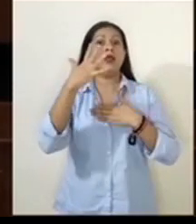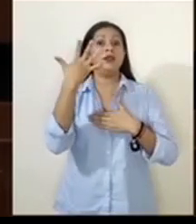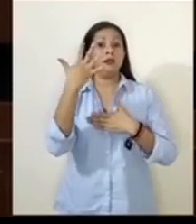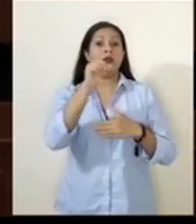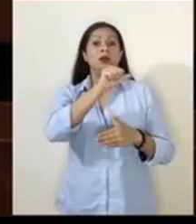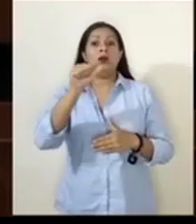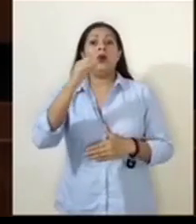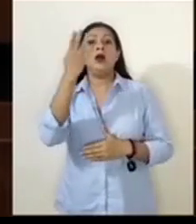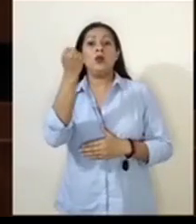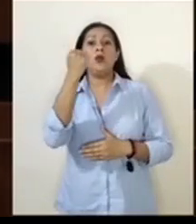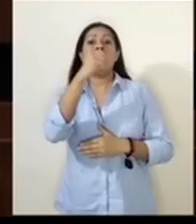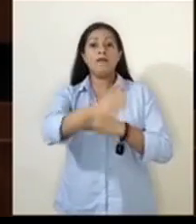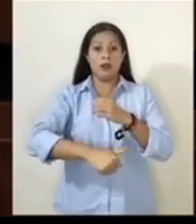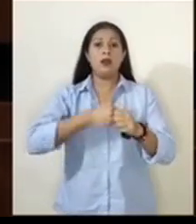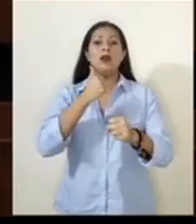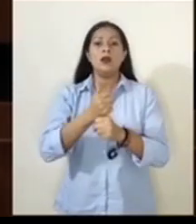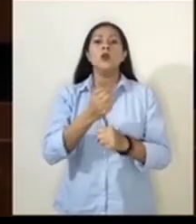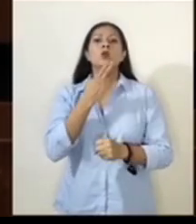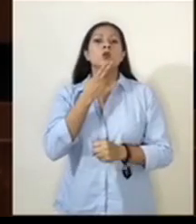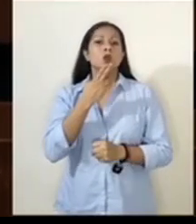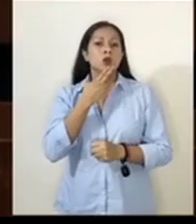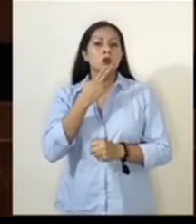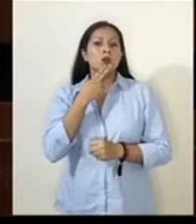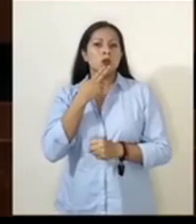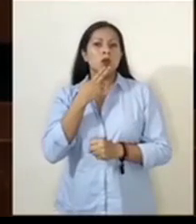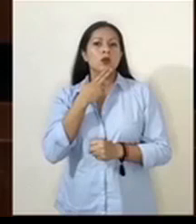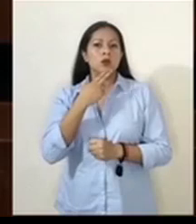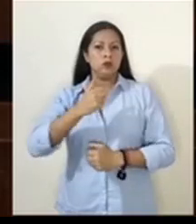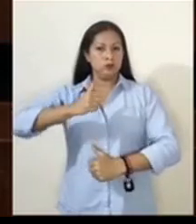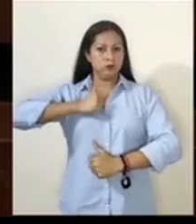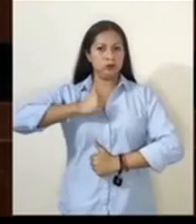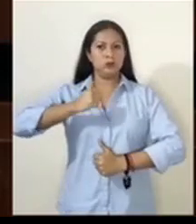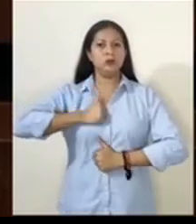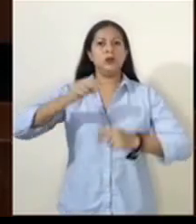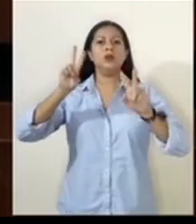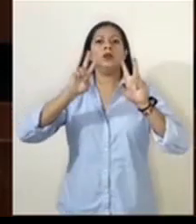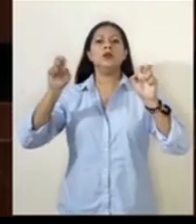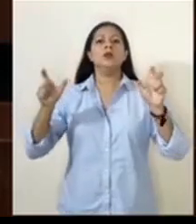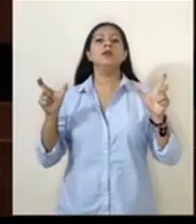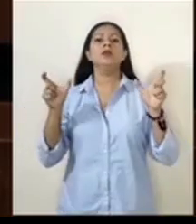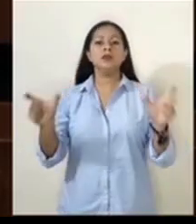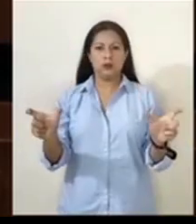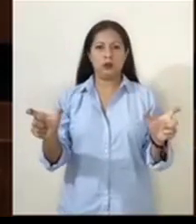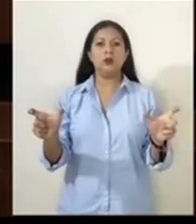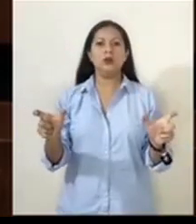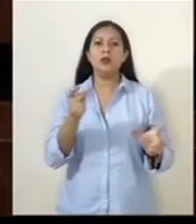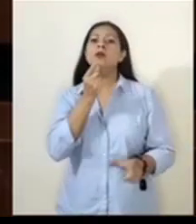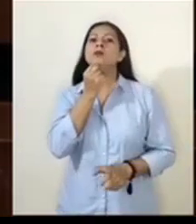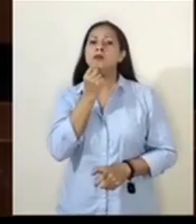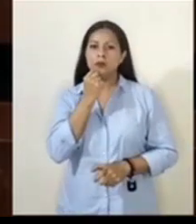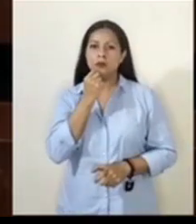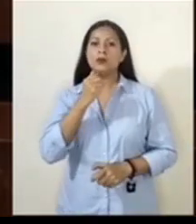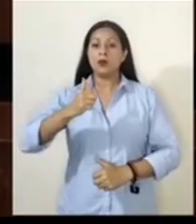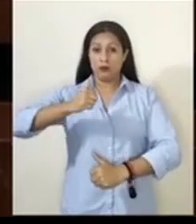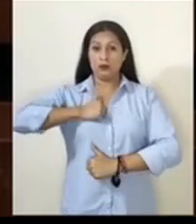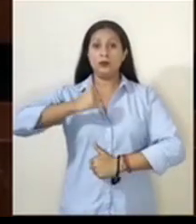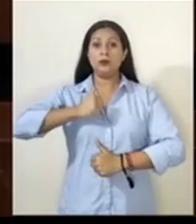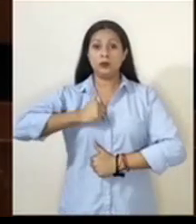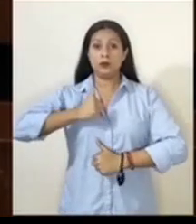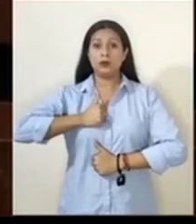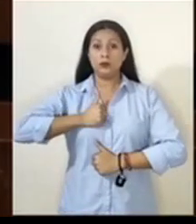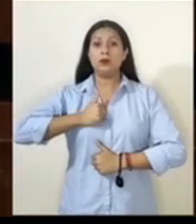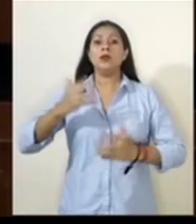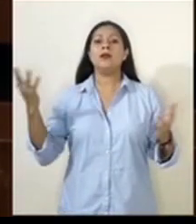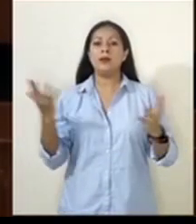9 años la utilización de la Fuerza Armada en tareas de seguridad pública la Fuerza Armada permanente